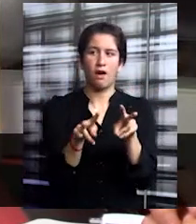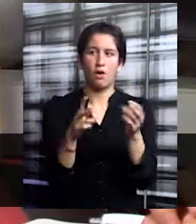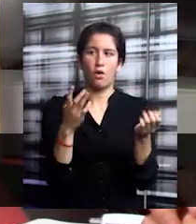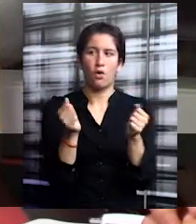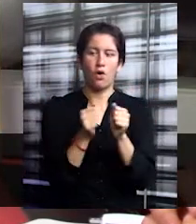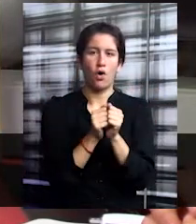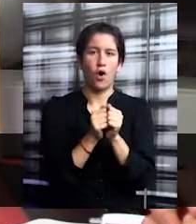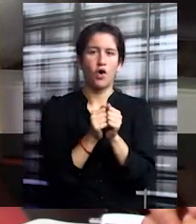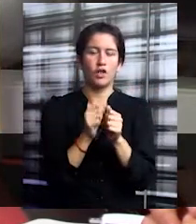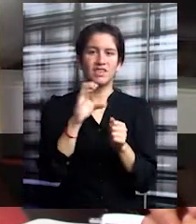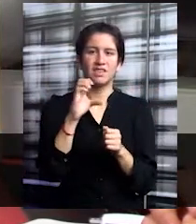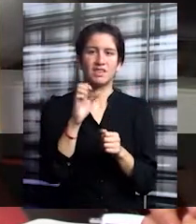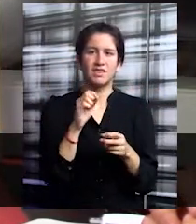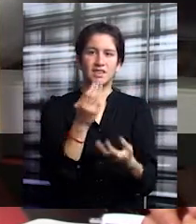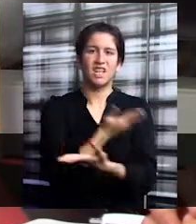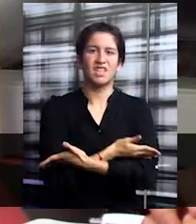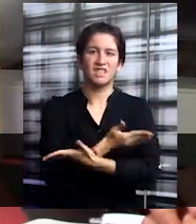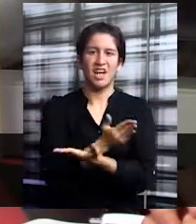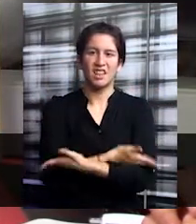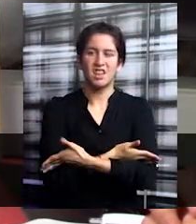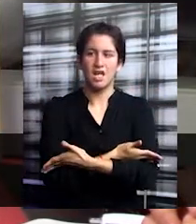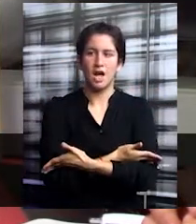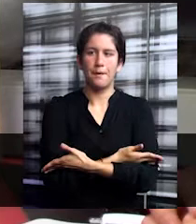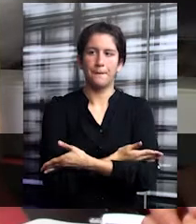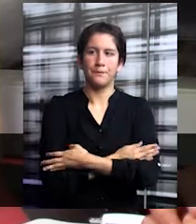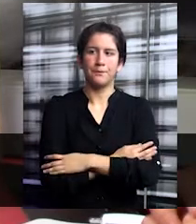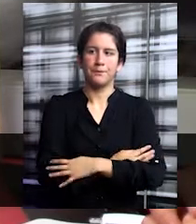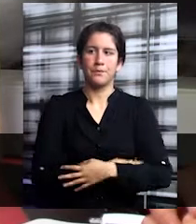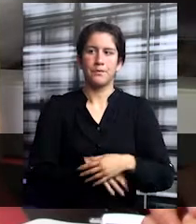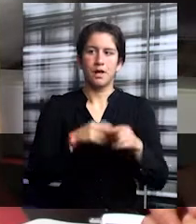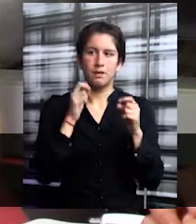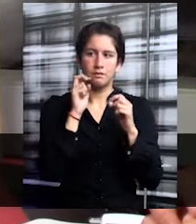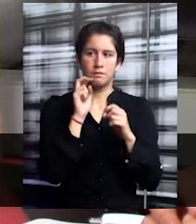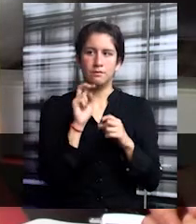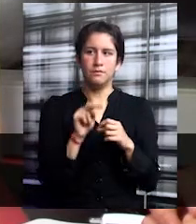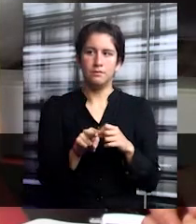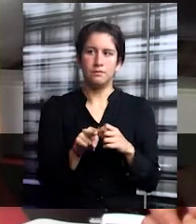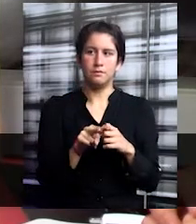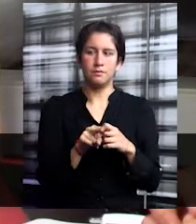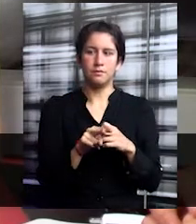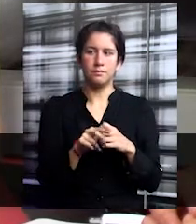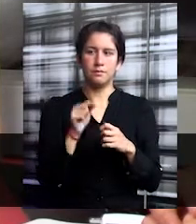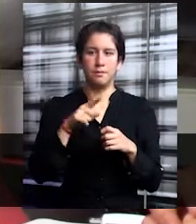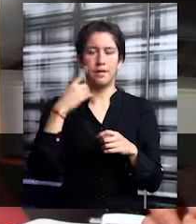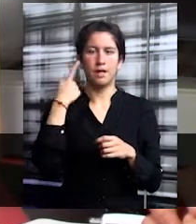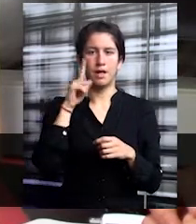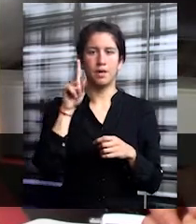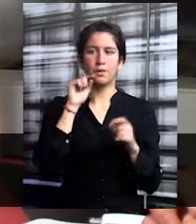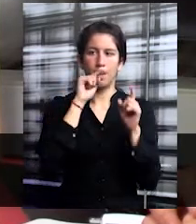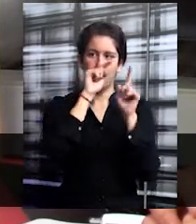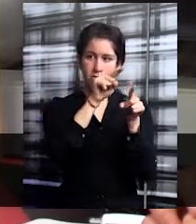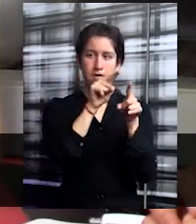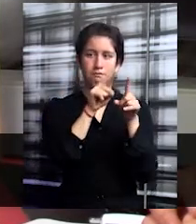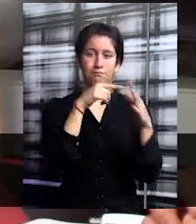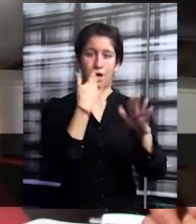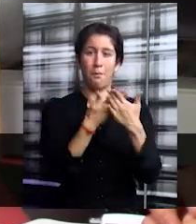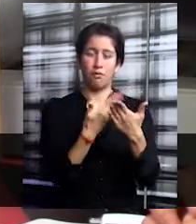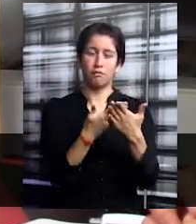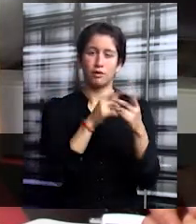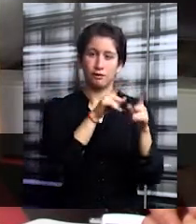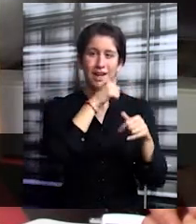de cesantía, porque la cesantía a nivel nacional todos saben que va a aumentar, pero allá, a propósito de la